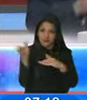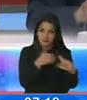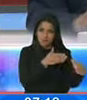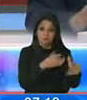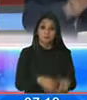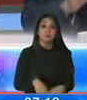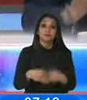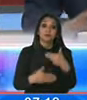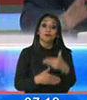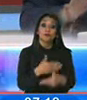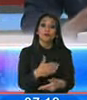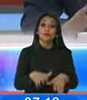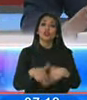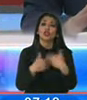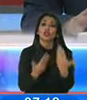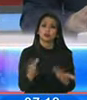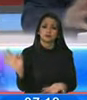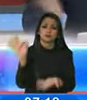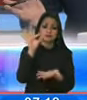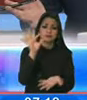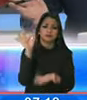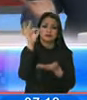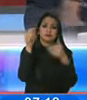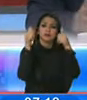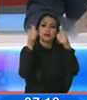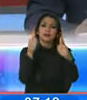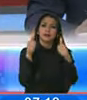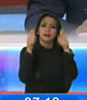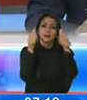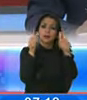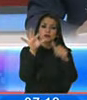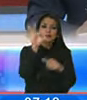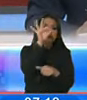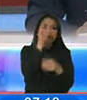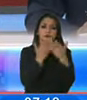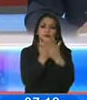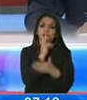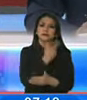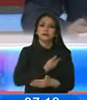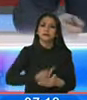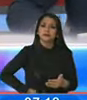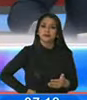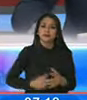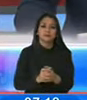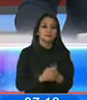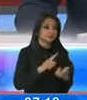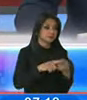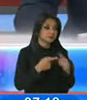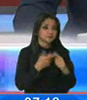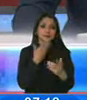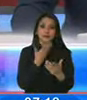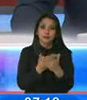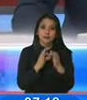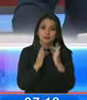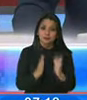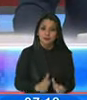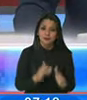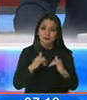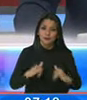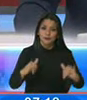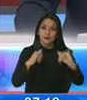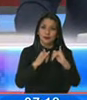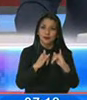este proceso para elaborar la terna y seleccionar al nuevo vicepresidente? Amigos, amiga Roberto, igualmente